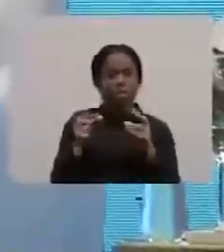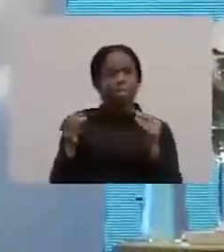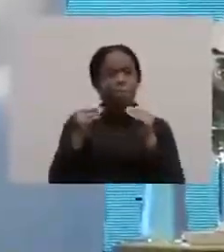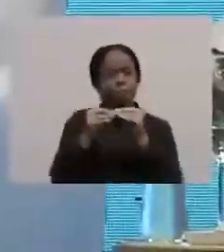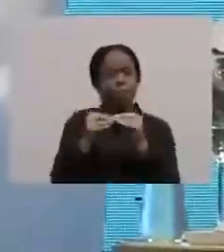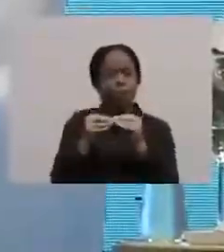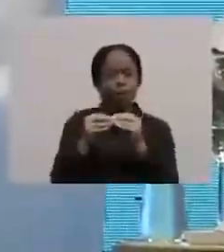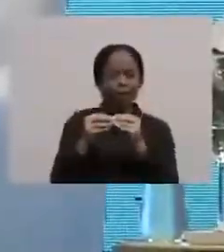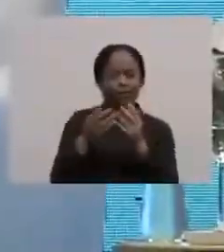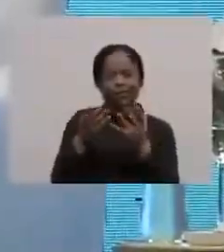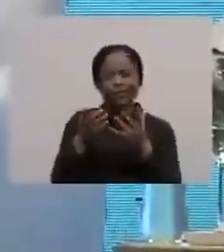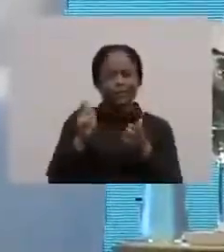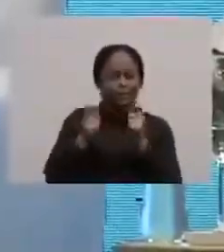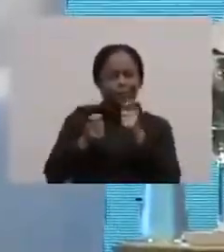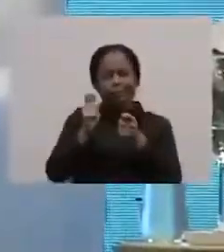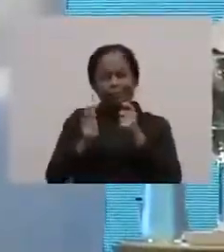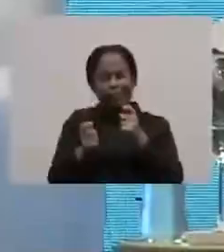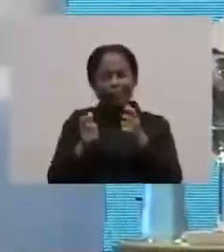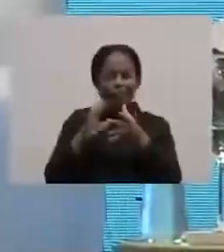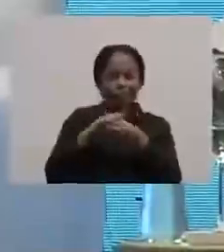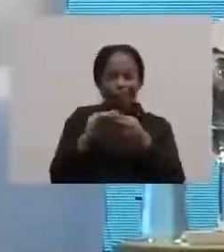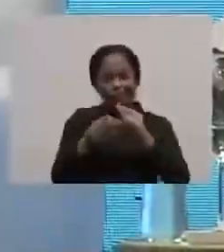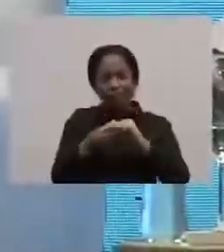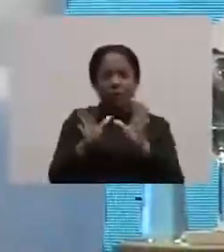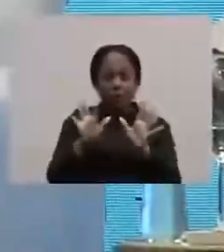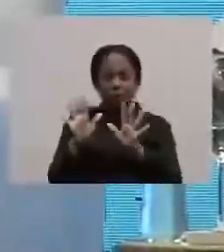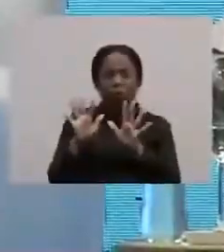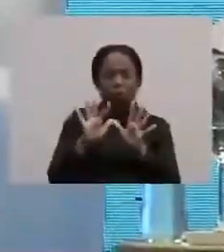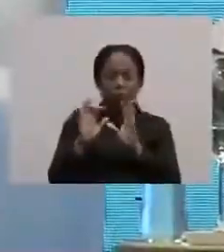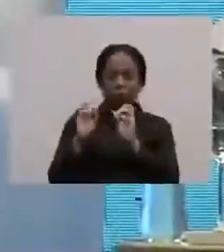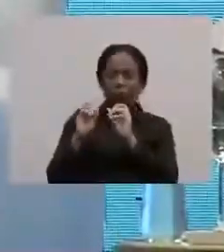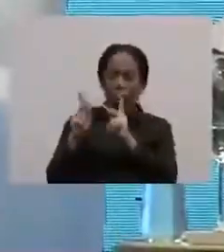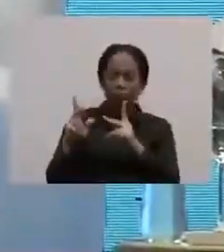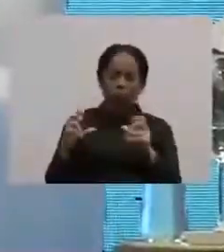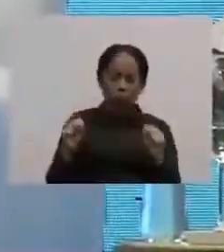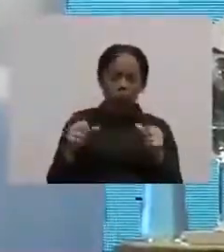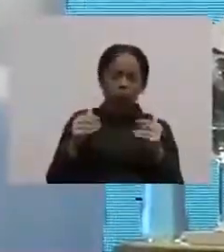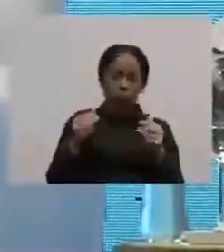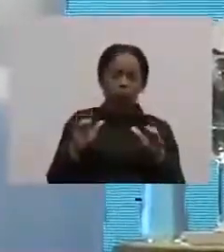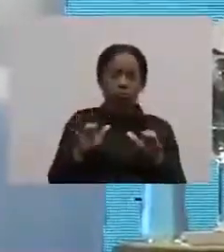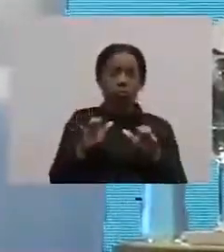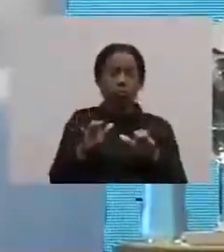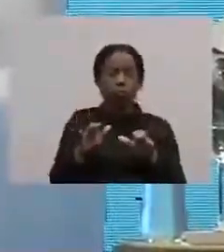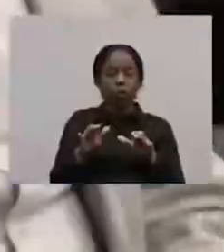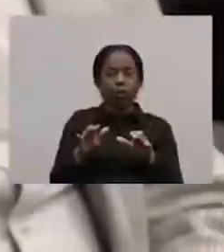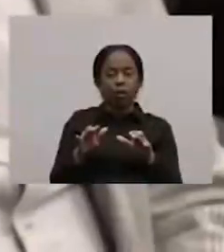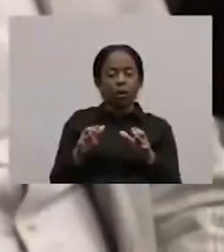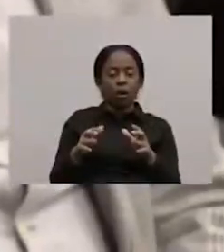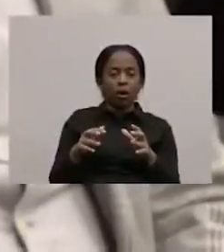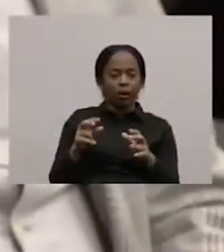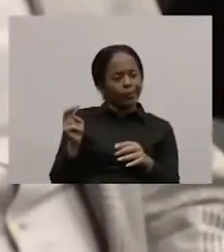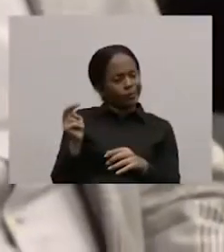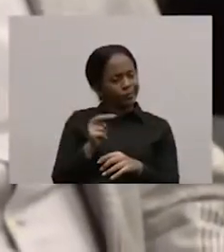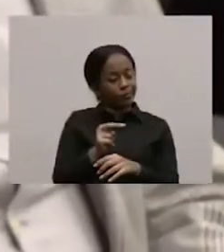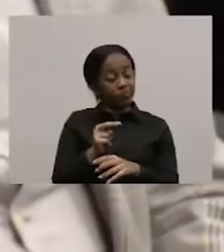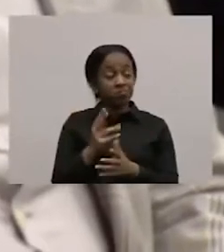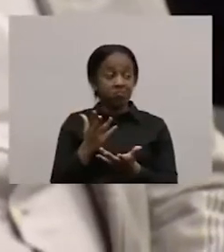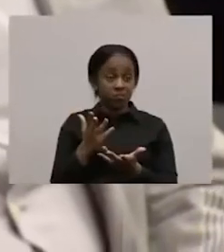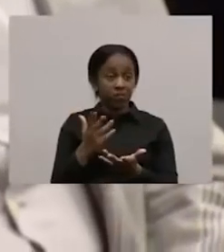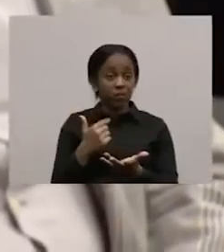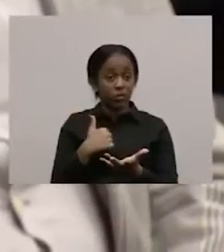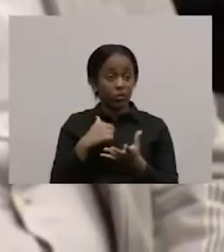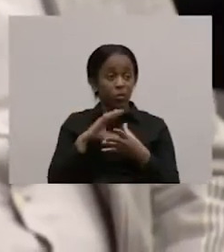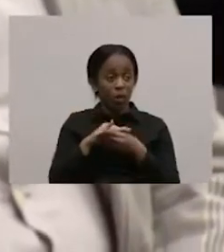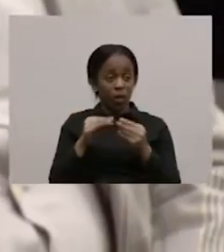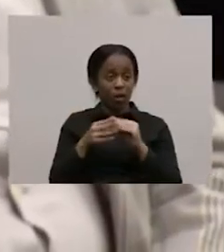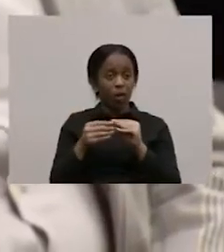más, que sé yo cuánto, como una entrevista, que sé yo, papá, ok, podemos hacerlo. Entonces, cuando él dice eso, me mira y me dice, para que usted vea que yo hablo con la